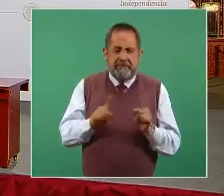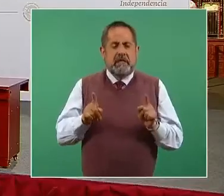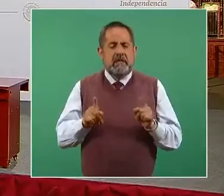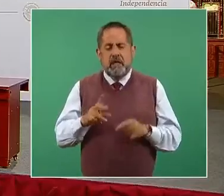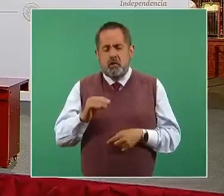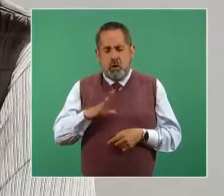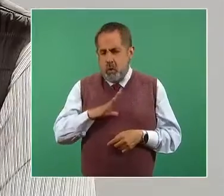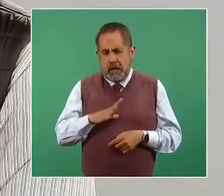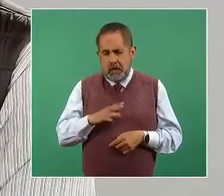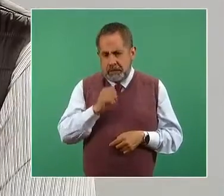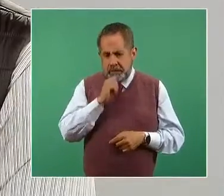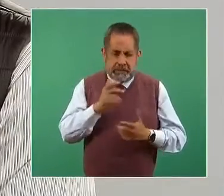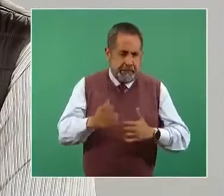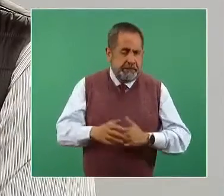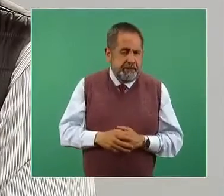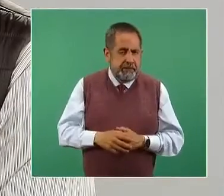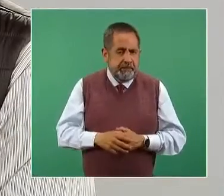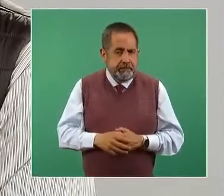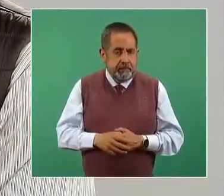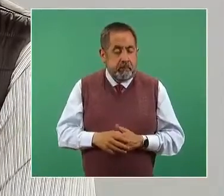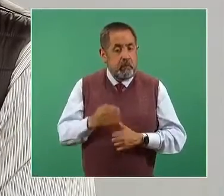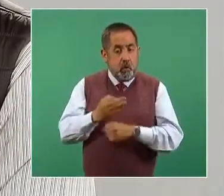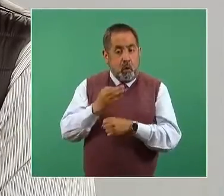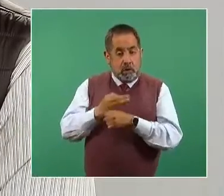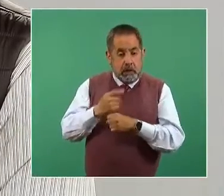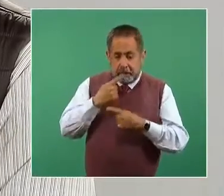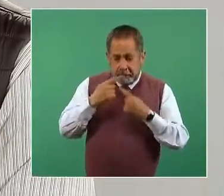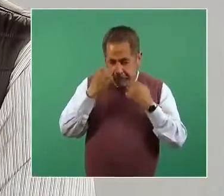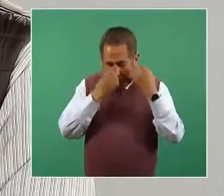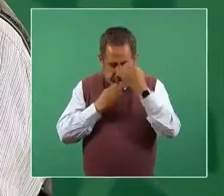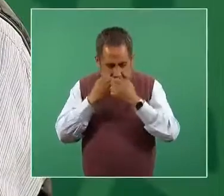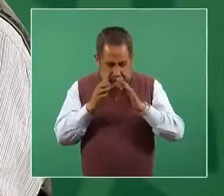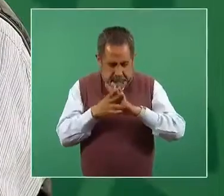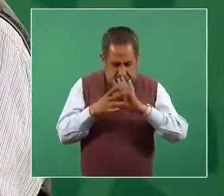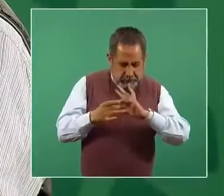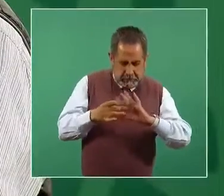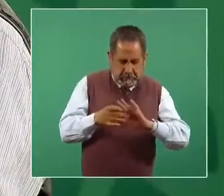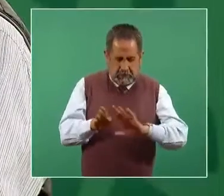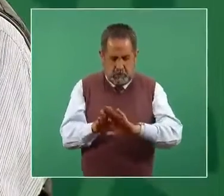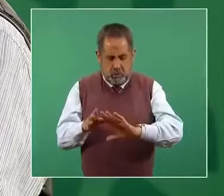¿no? Entonces, en este momento, de hecho, se está trabajando para